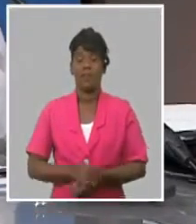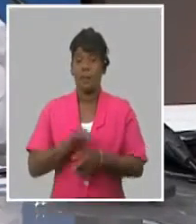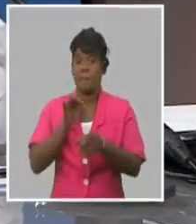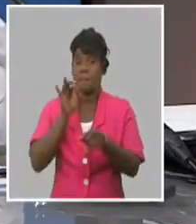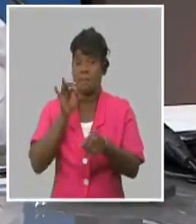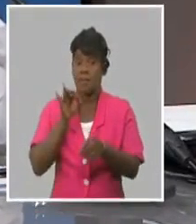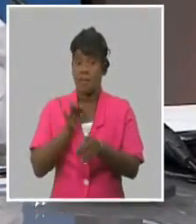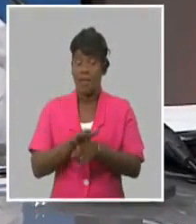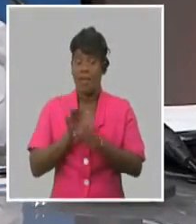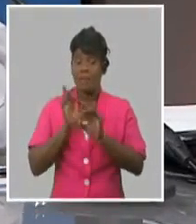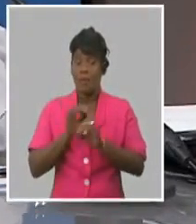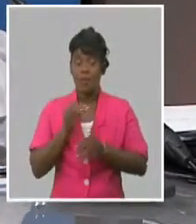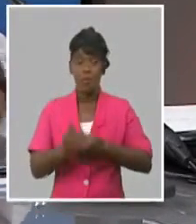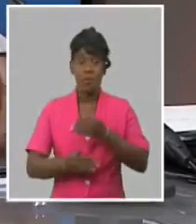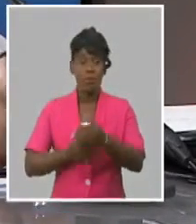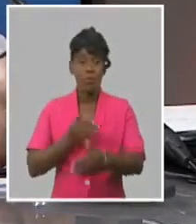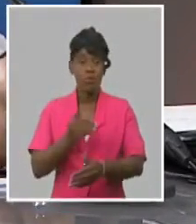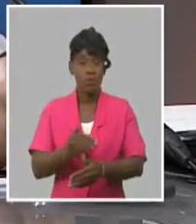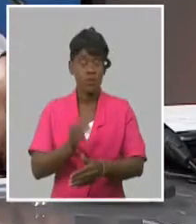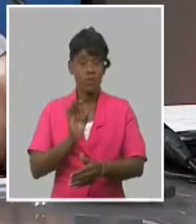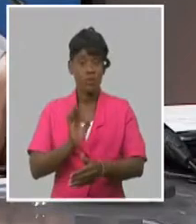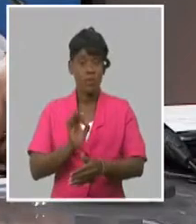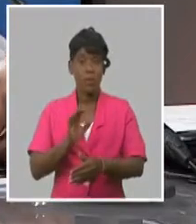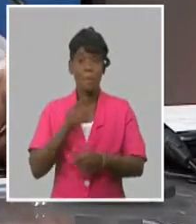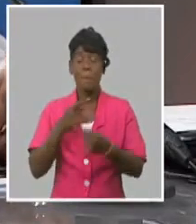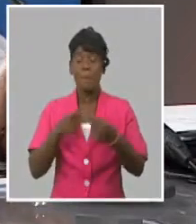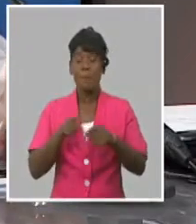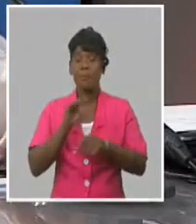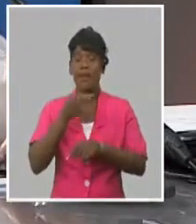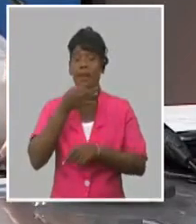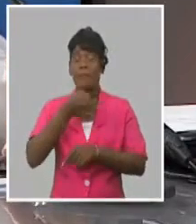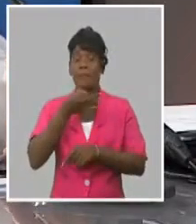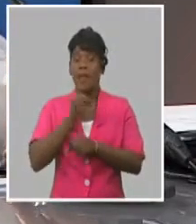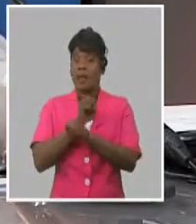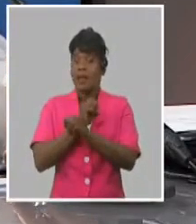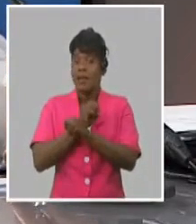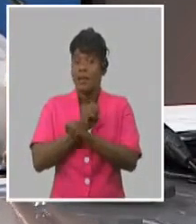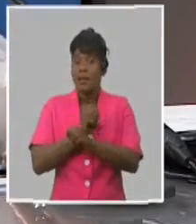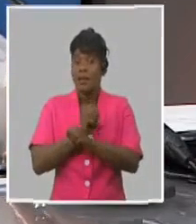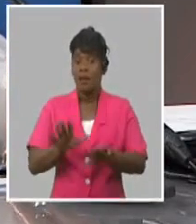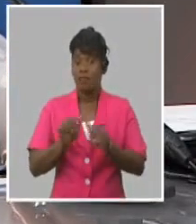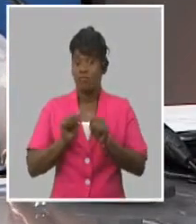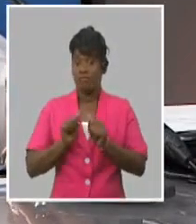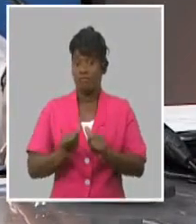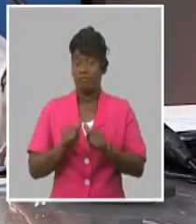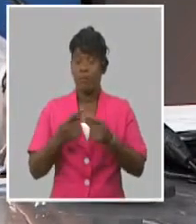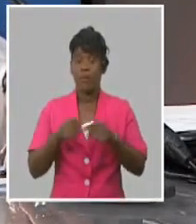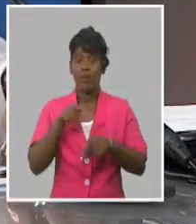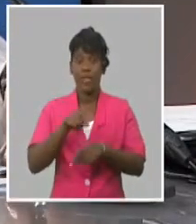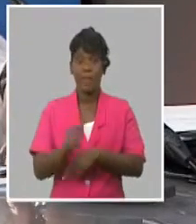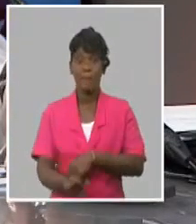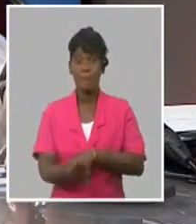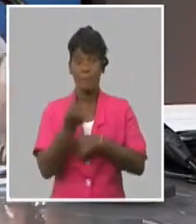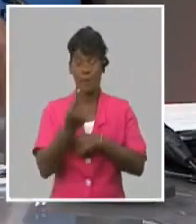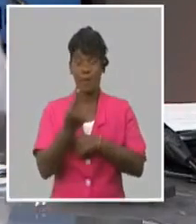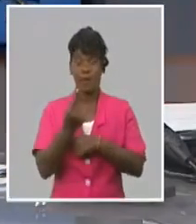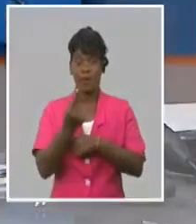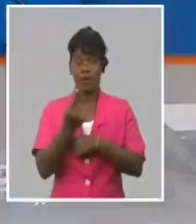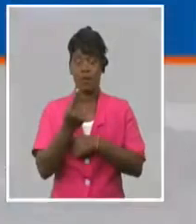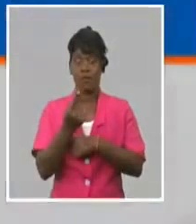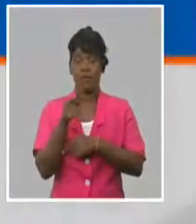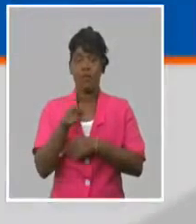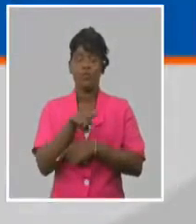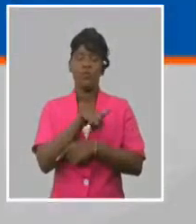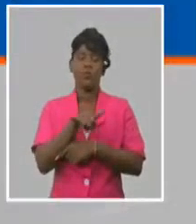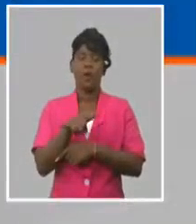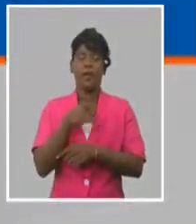inicial sobre este proceso. Yo creo que es importante que tengamos bien claro que son ideas iniciales. No es